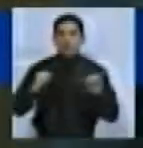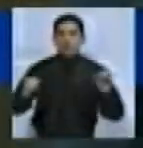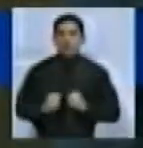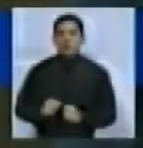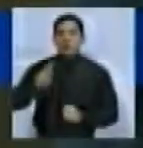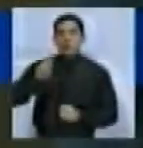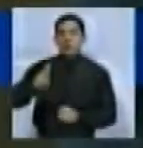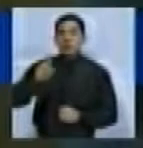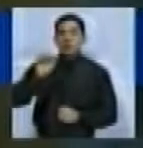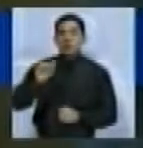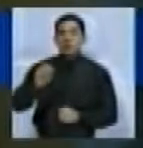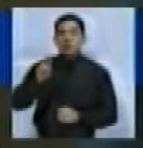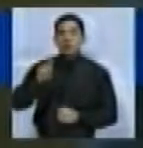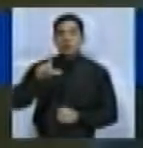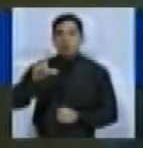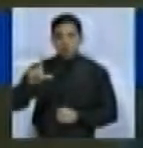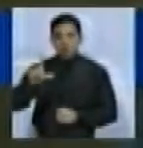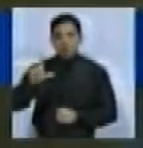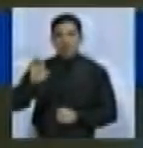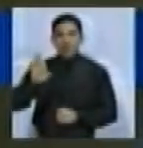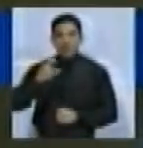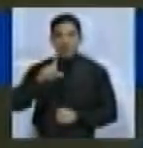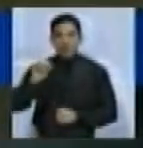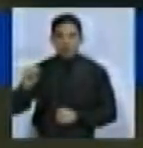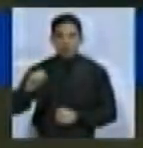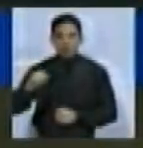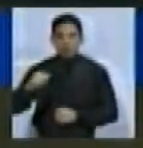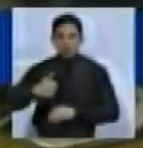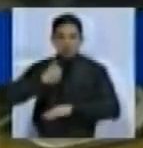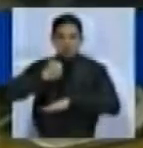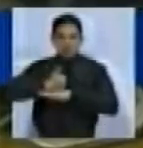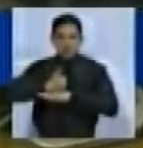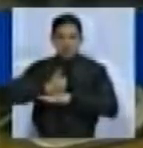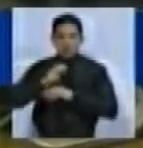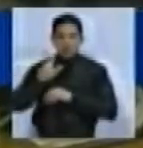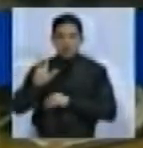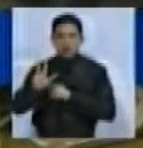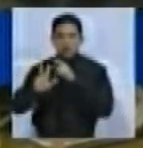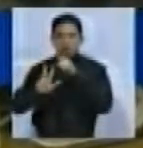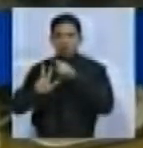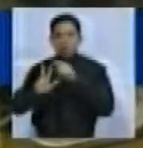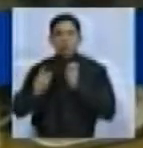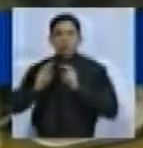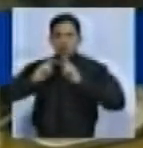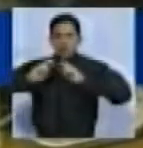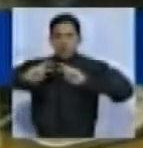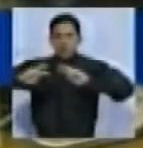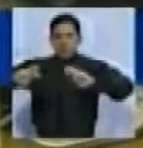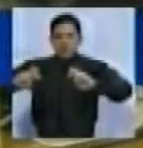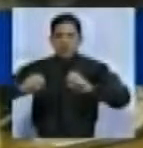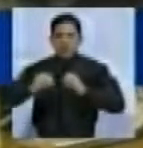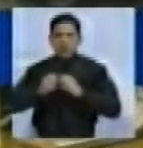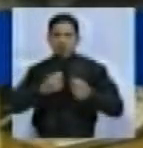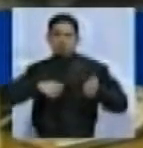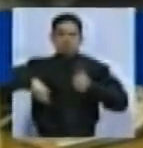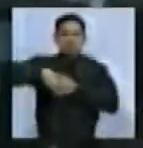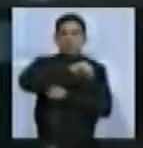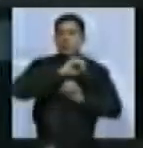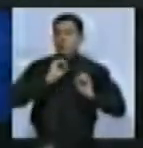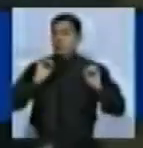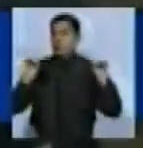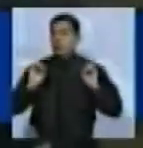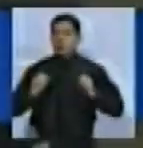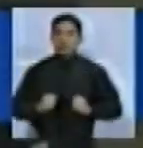Raúl Tello, quien presidió la comisión multipartidista, afirmó que no investigó el caso con revanchismos.